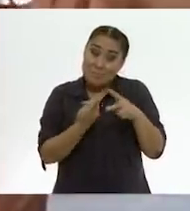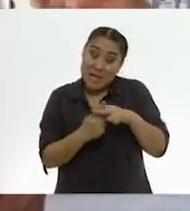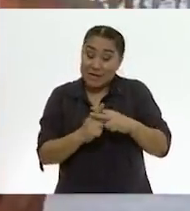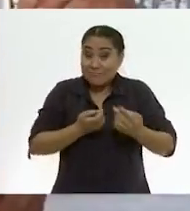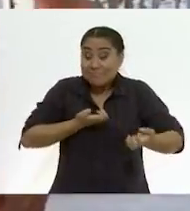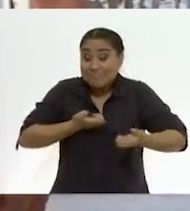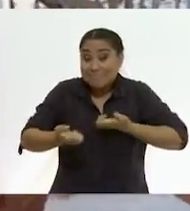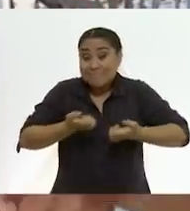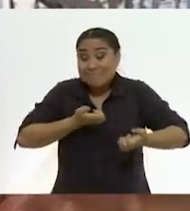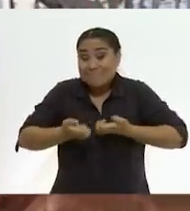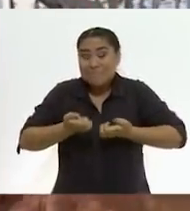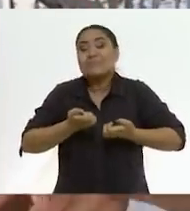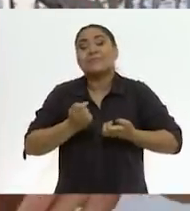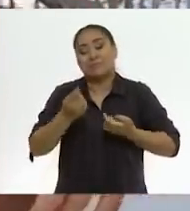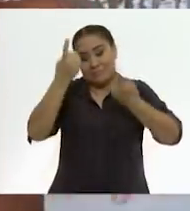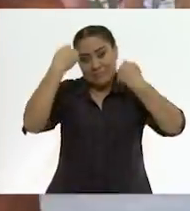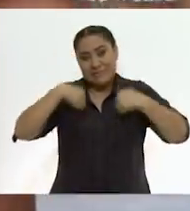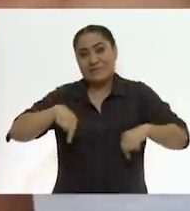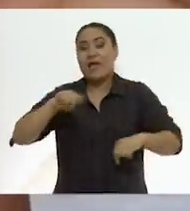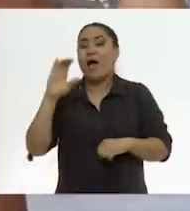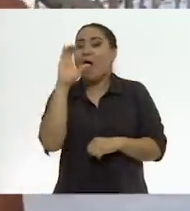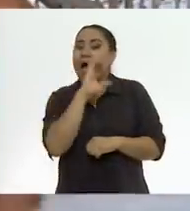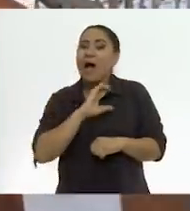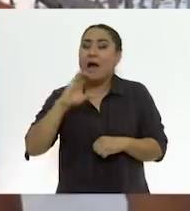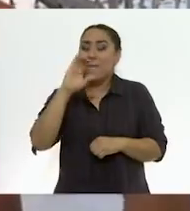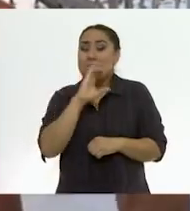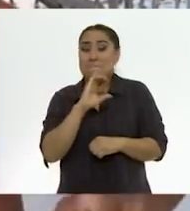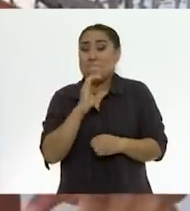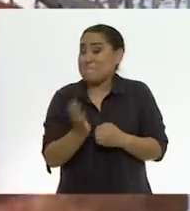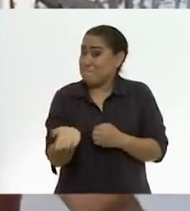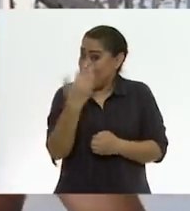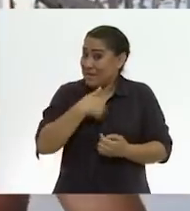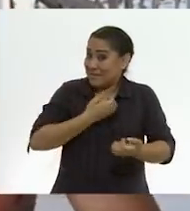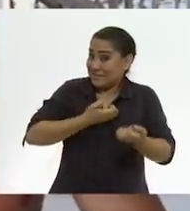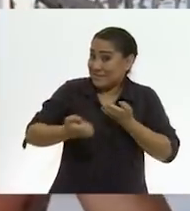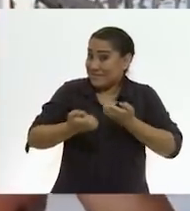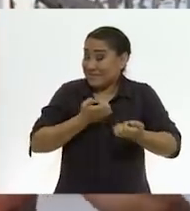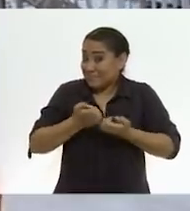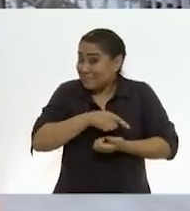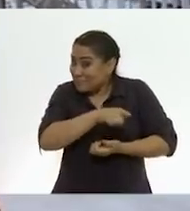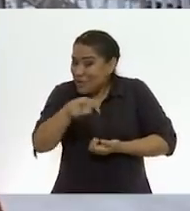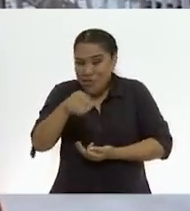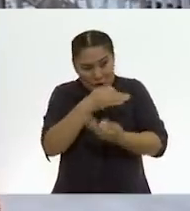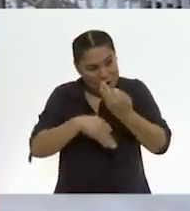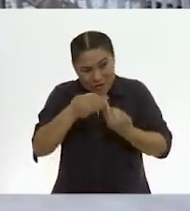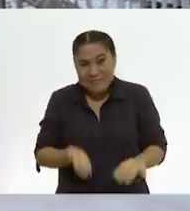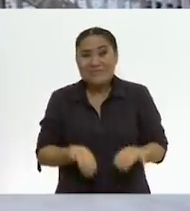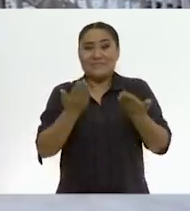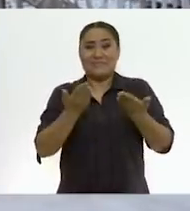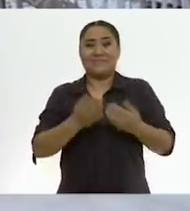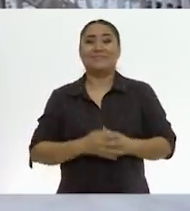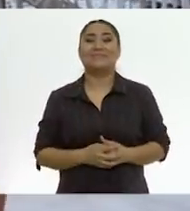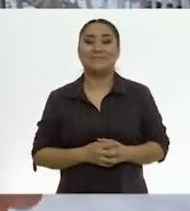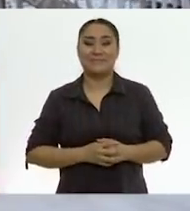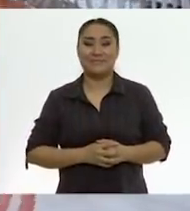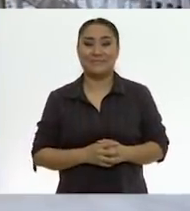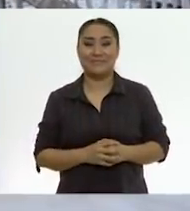Iniciaremos con el calentamiento y pues que venga la rutina. ¡Actívense todos!